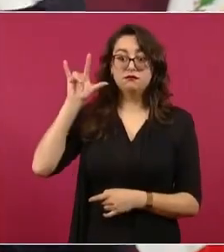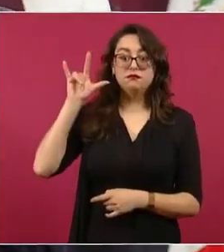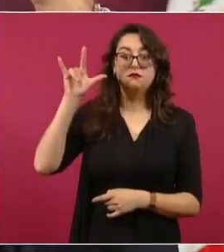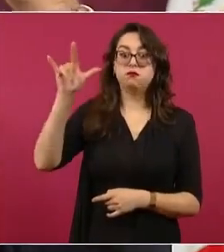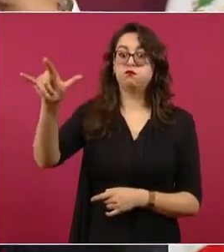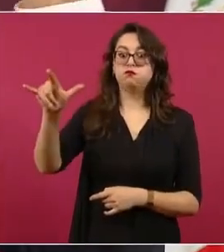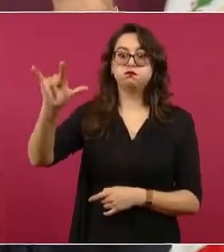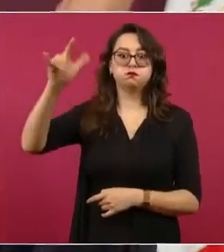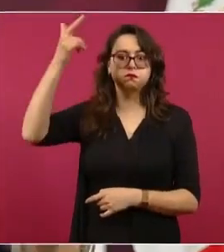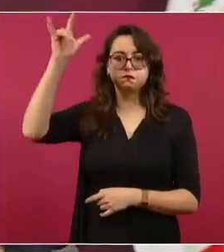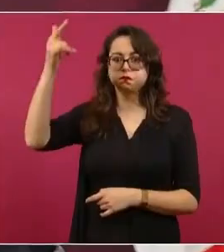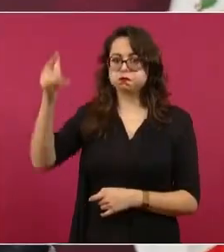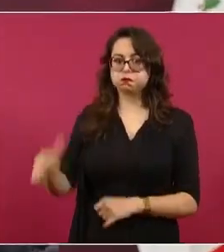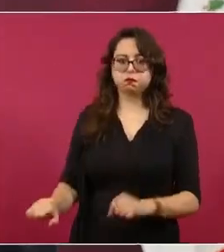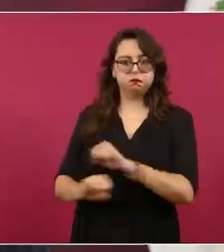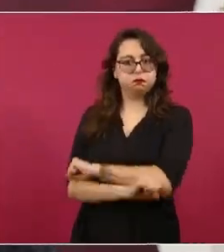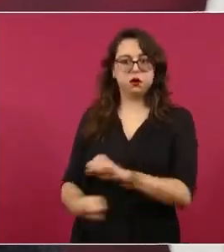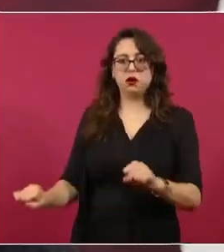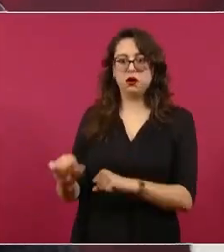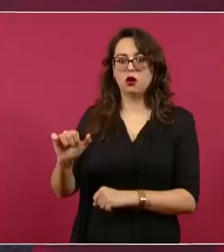porque él